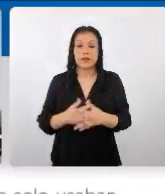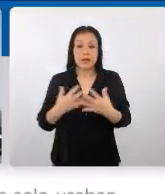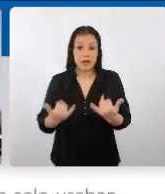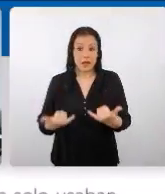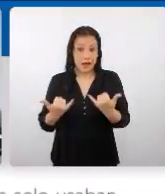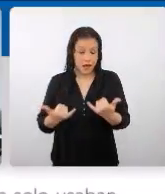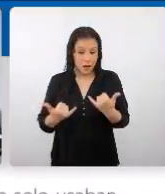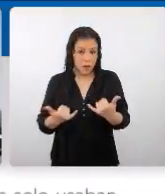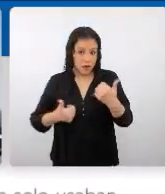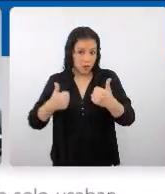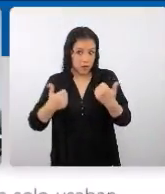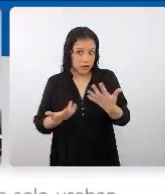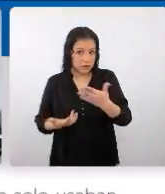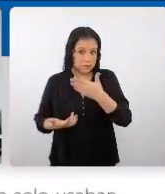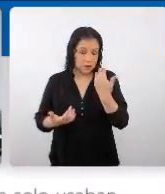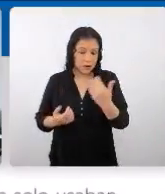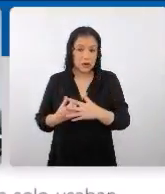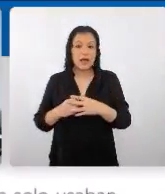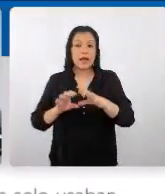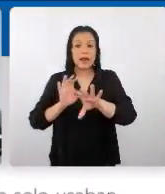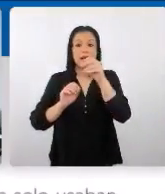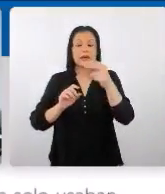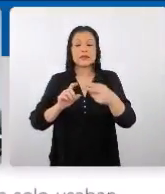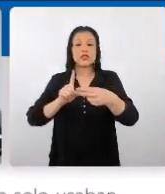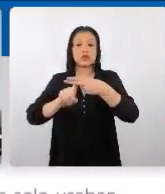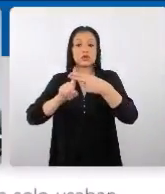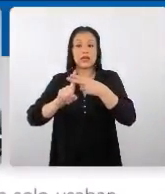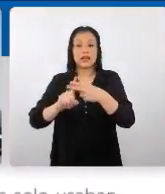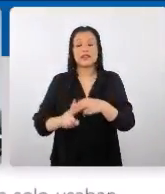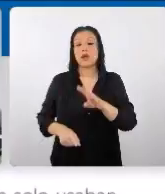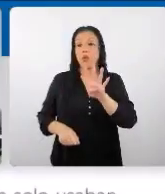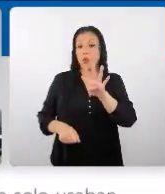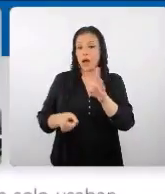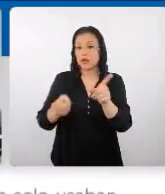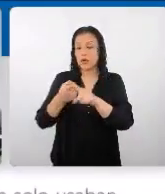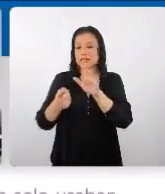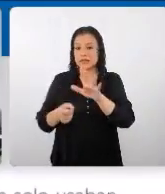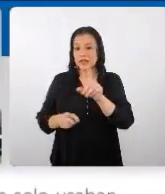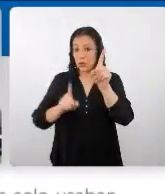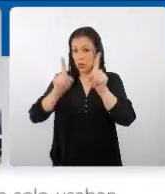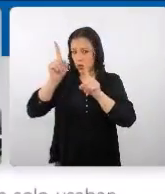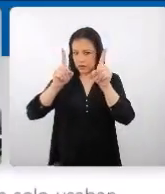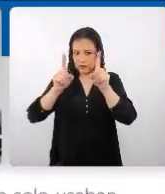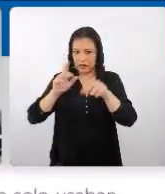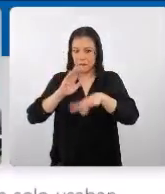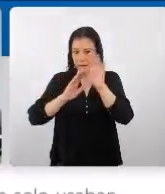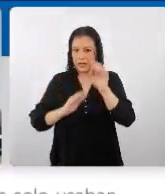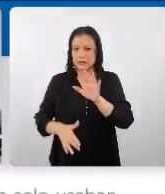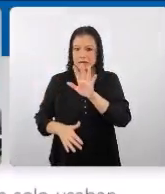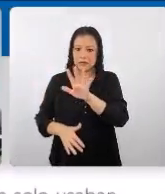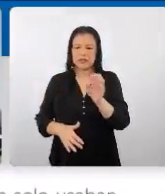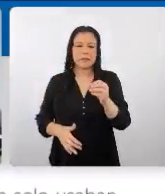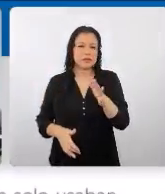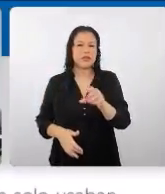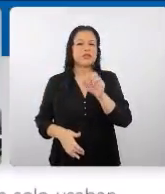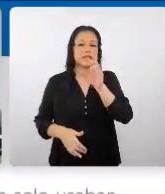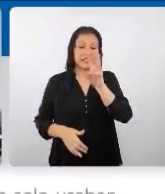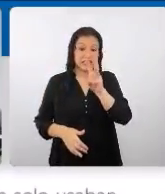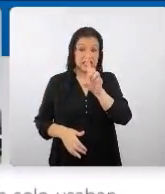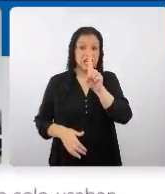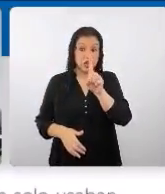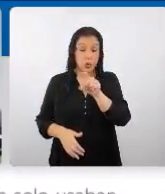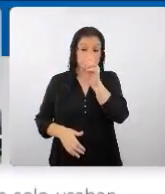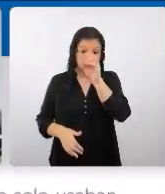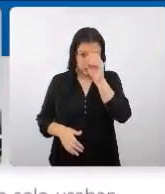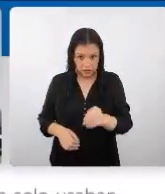actualmente priman la elección de hoteles de 4 o 5 estrellas. Más del 60%, es decir, 61%, está